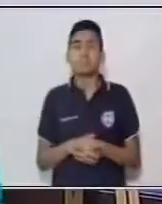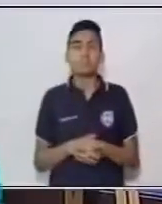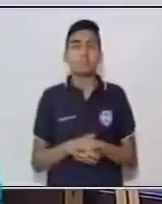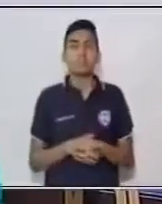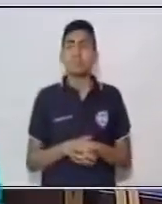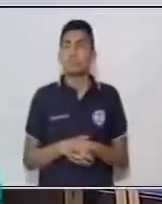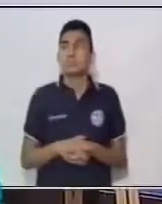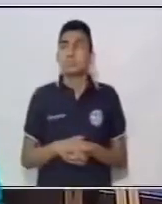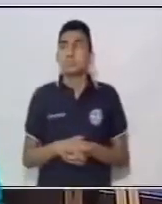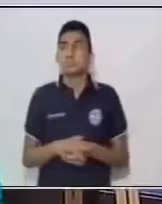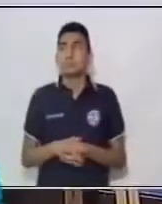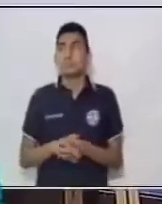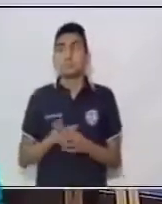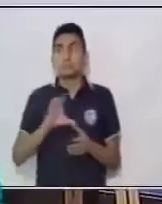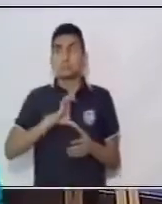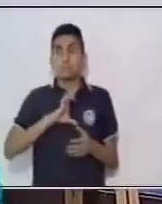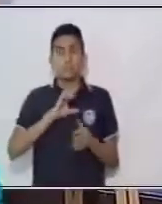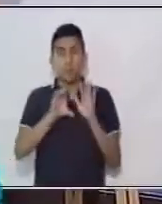escribo voy,